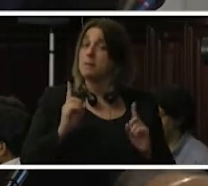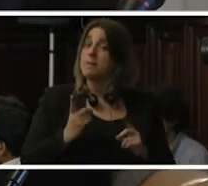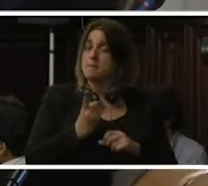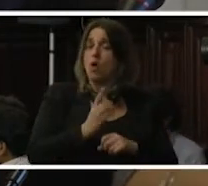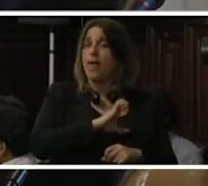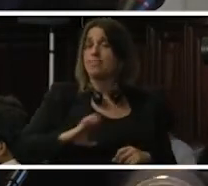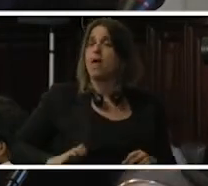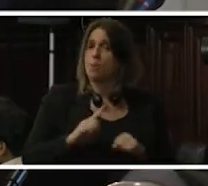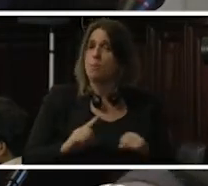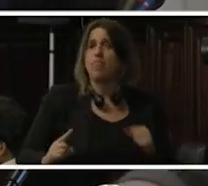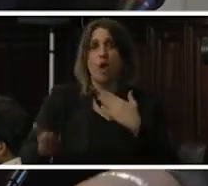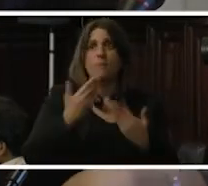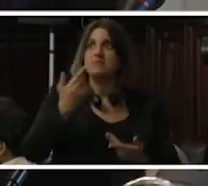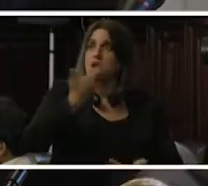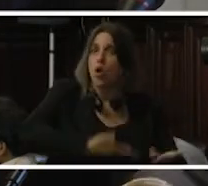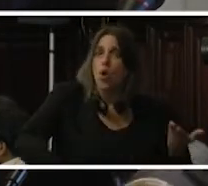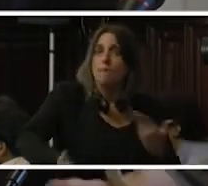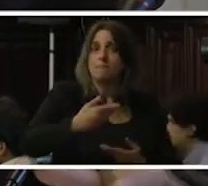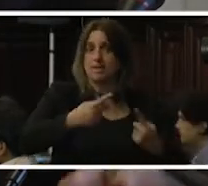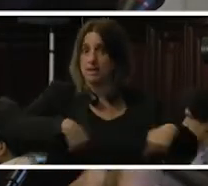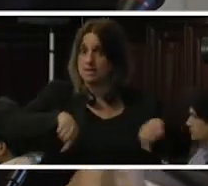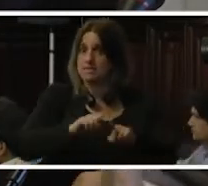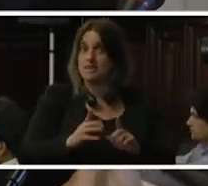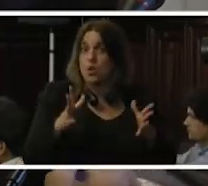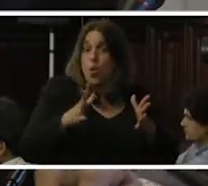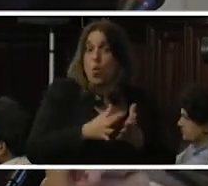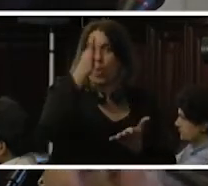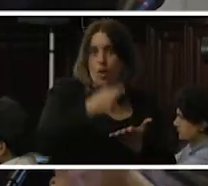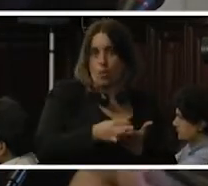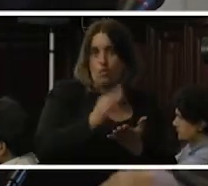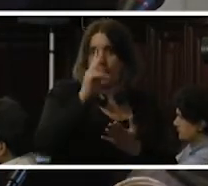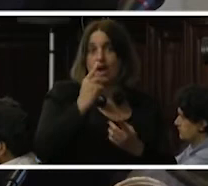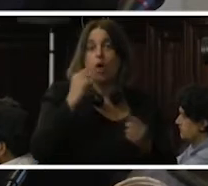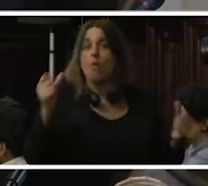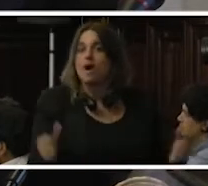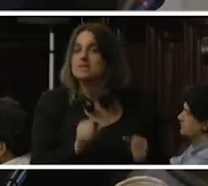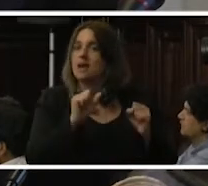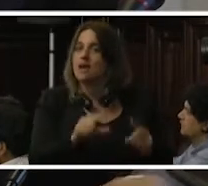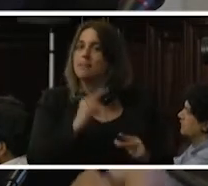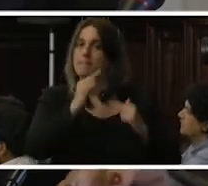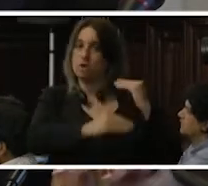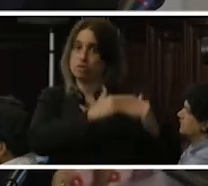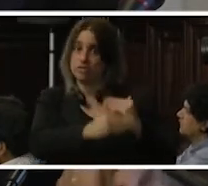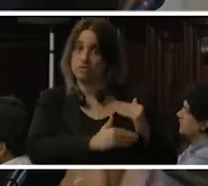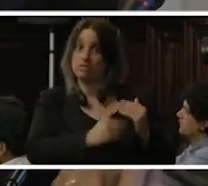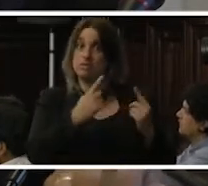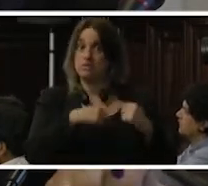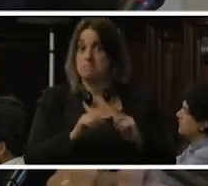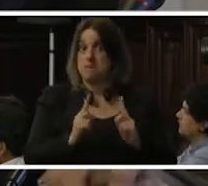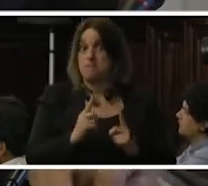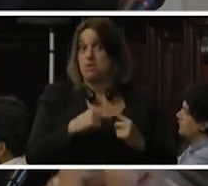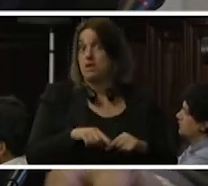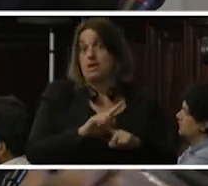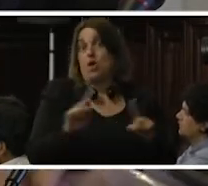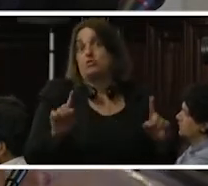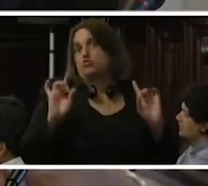que conversar entre sí y con los pueblos indígenas, cómo enfrentar este tema transfronterizo que